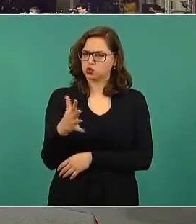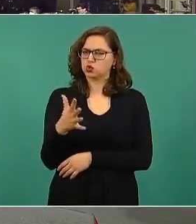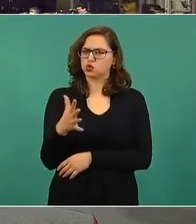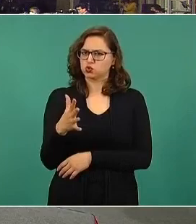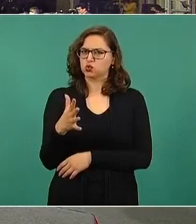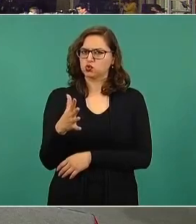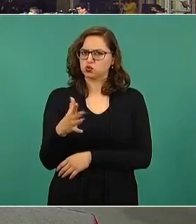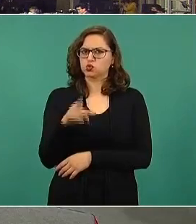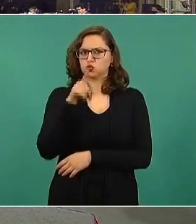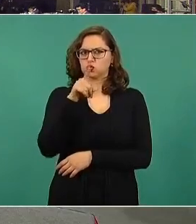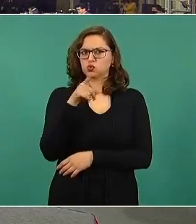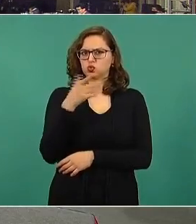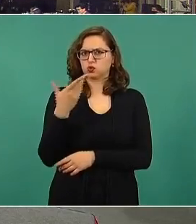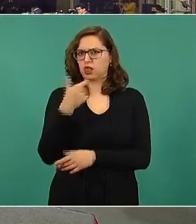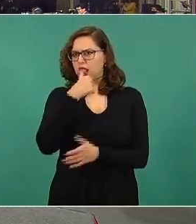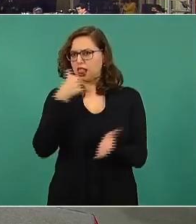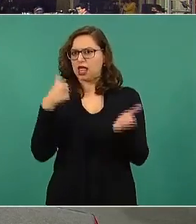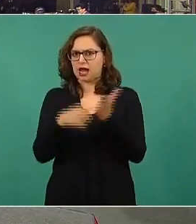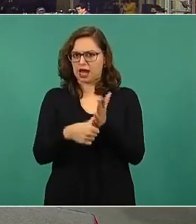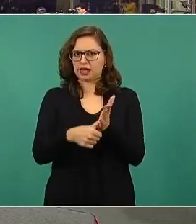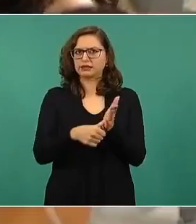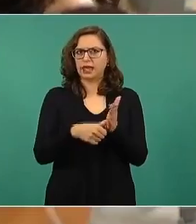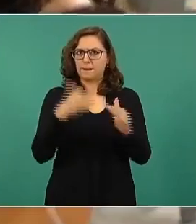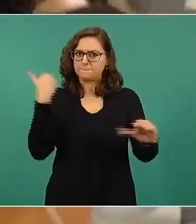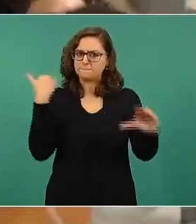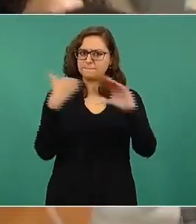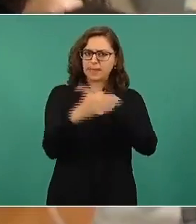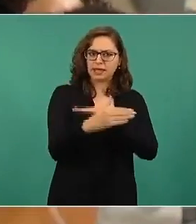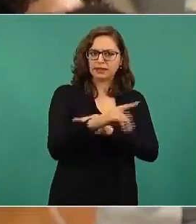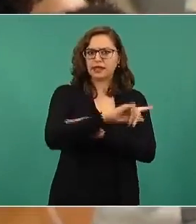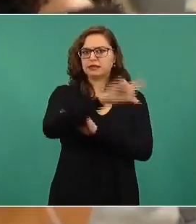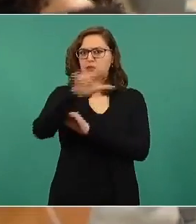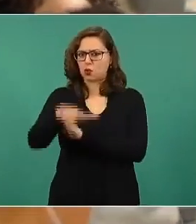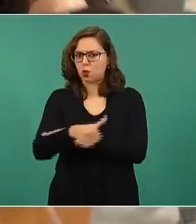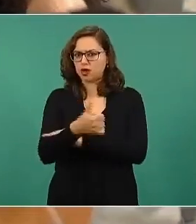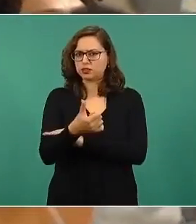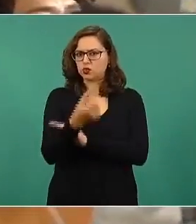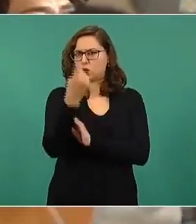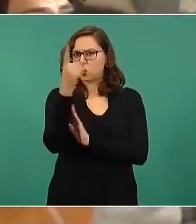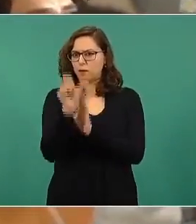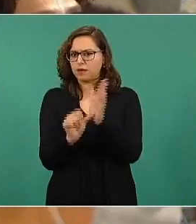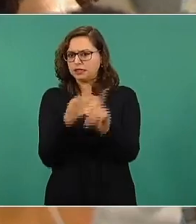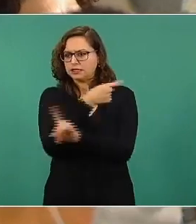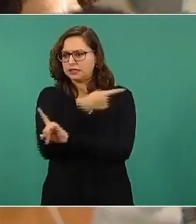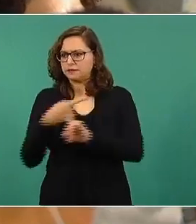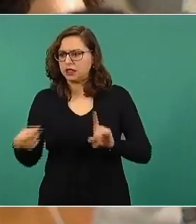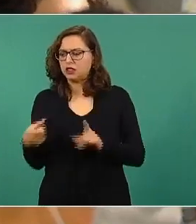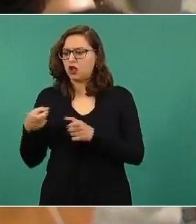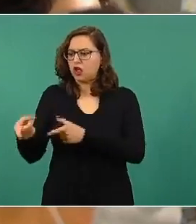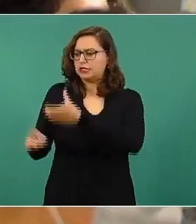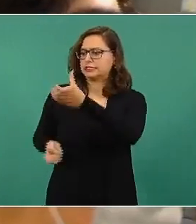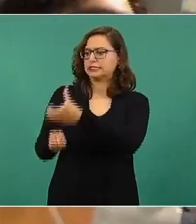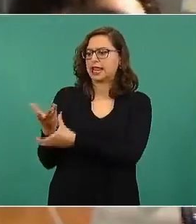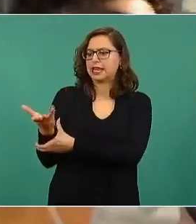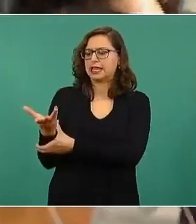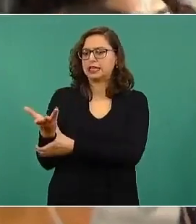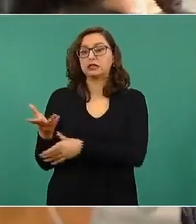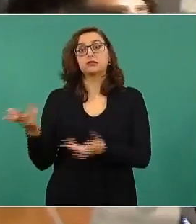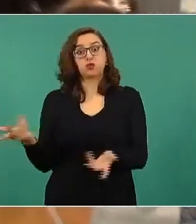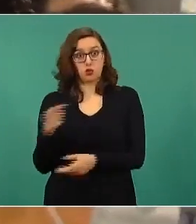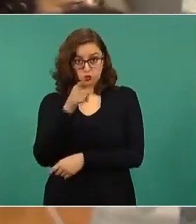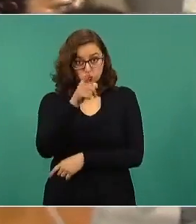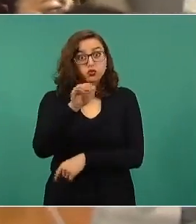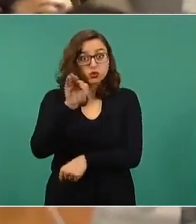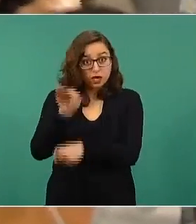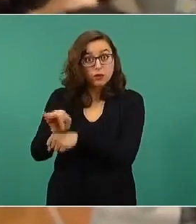un poco más de un mes después de que le pide ese favor. Entonces, la pregunta es, si usted intervino para